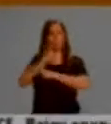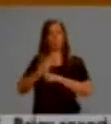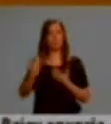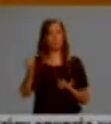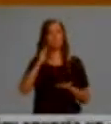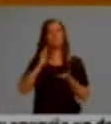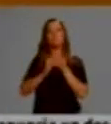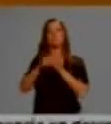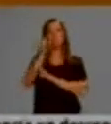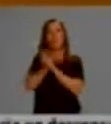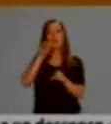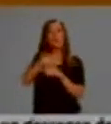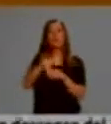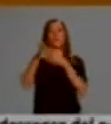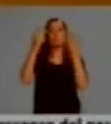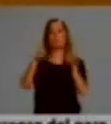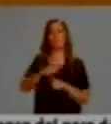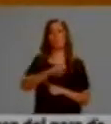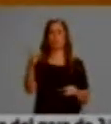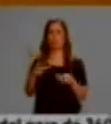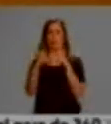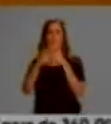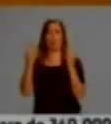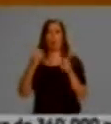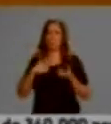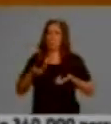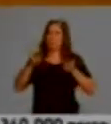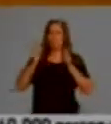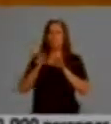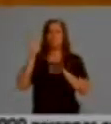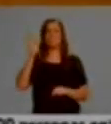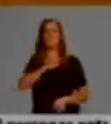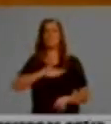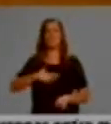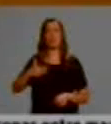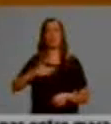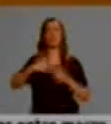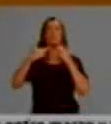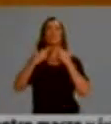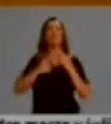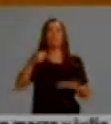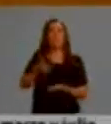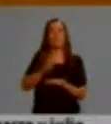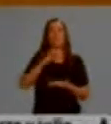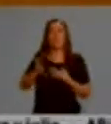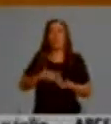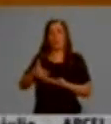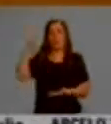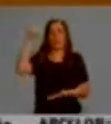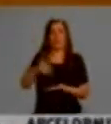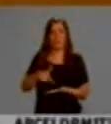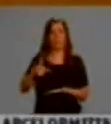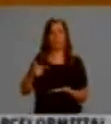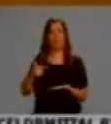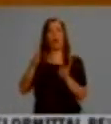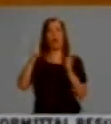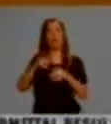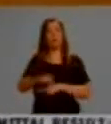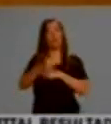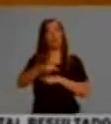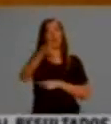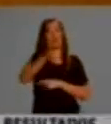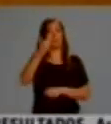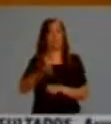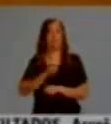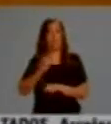sistema electoral que permita a los ciudadanos poder elegir también su diputado, que obligará a este diputado, sin duda, a